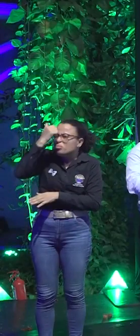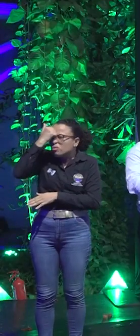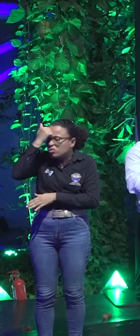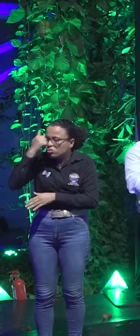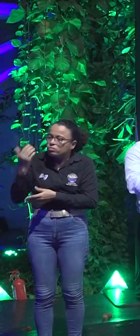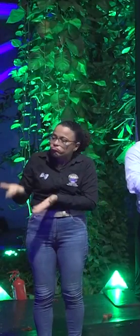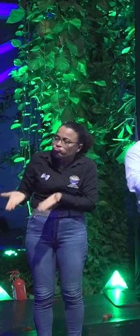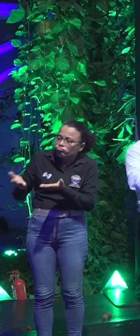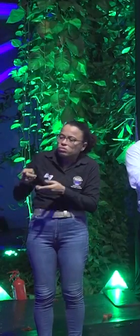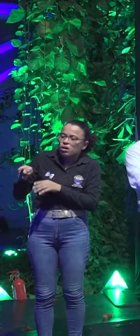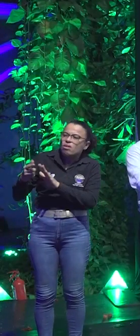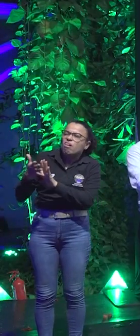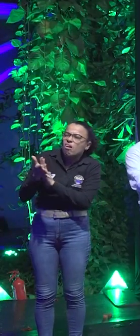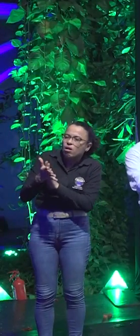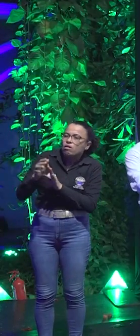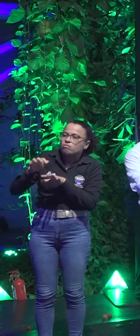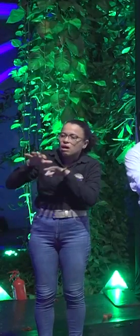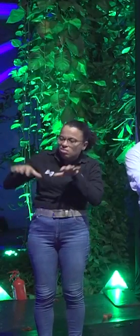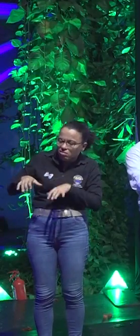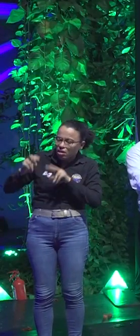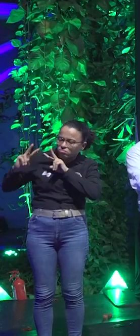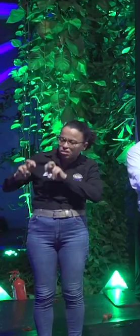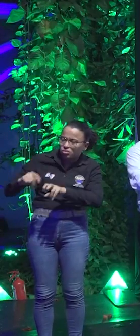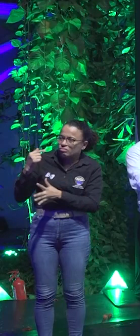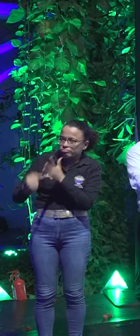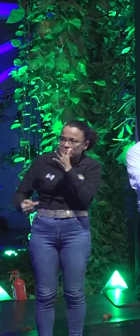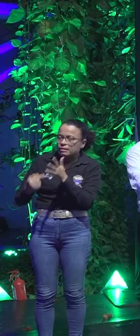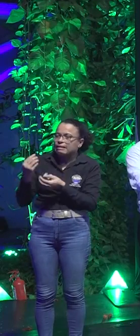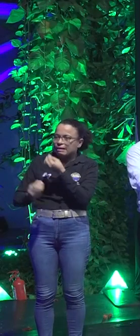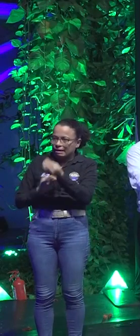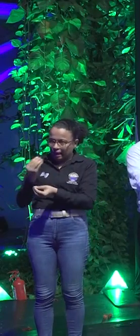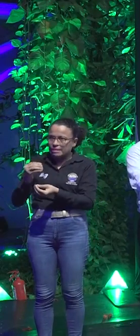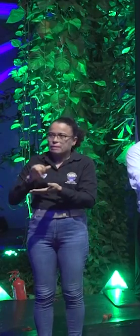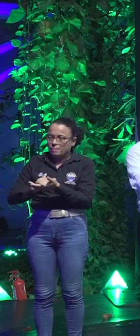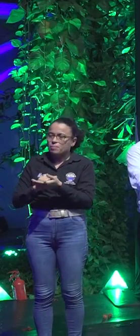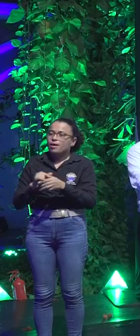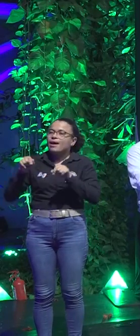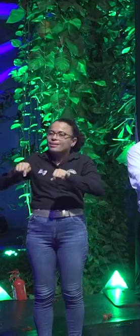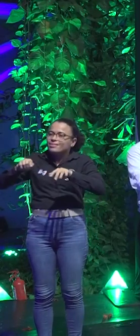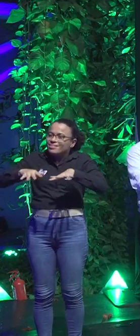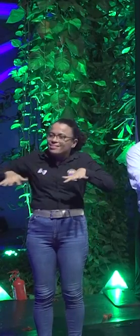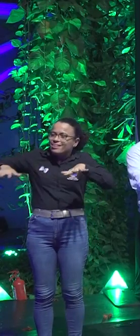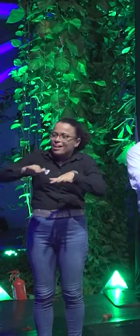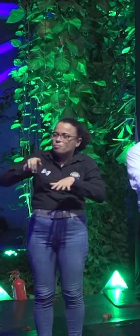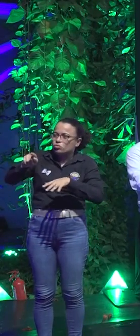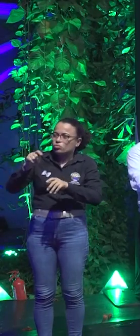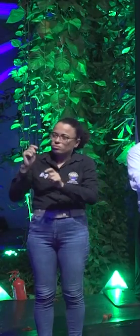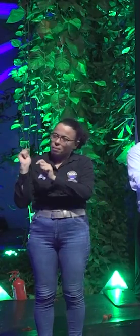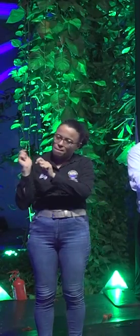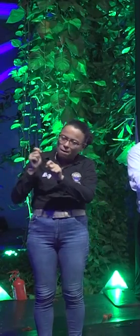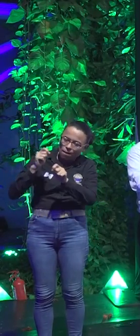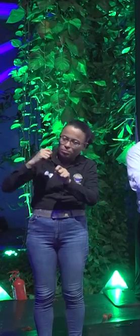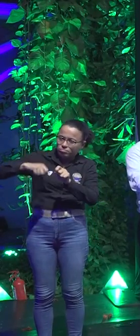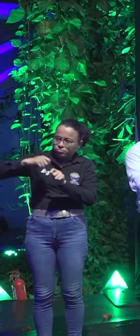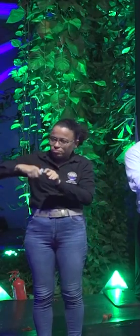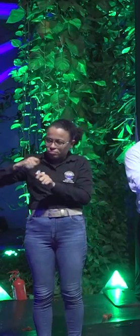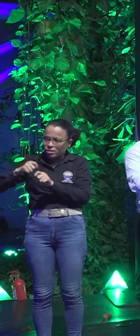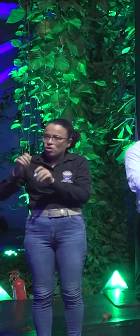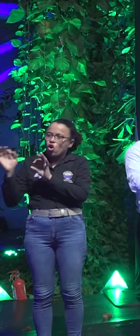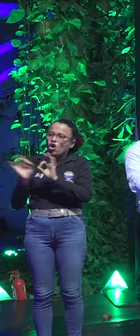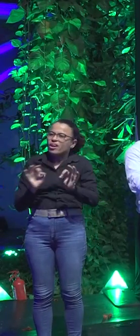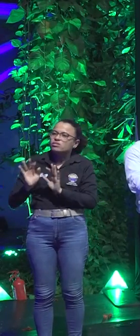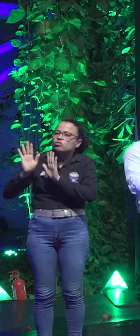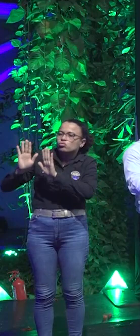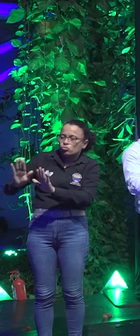hacen. El primer esquema de ordenamiento pesquero participativo que se ha hecho en este país que generó una medida efectiva de ordenamiento, lo hizo